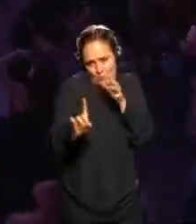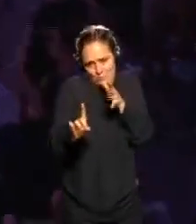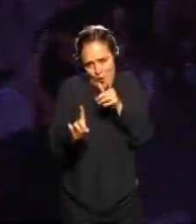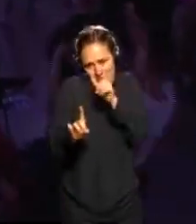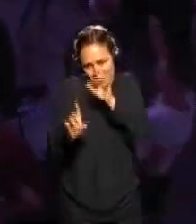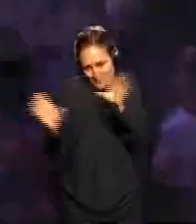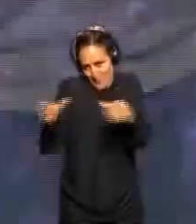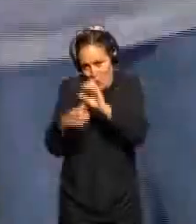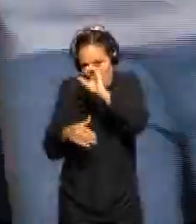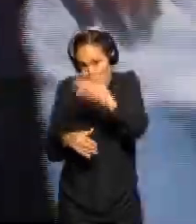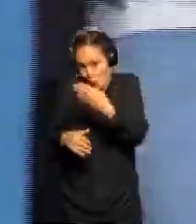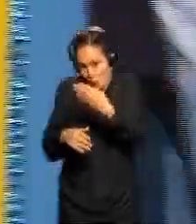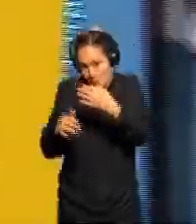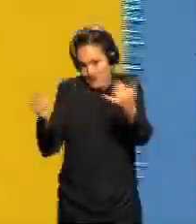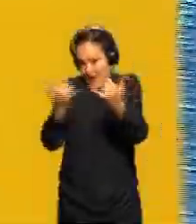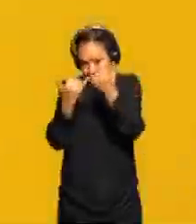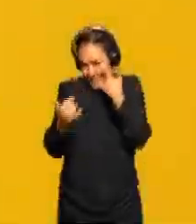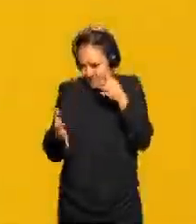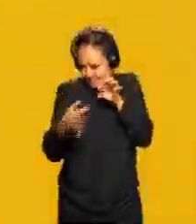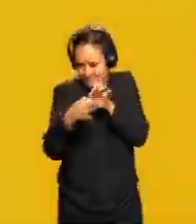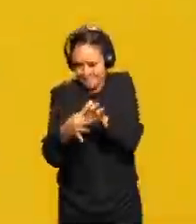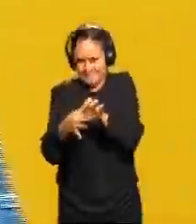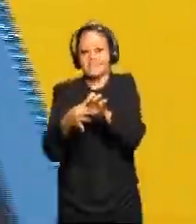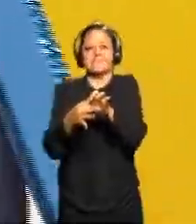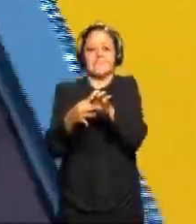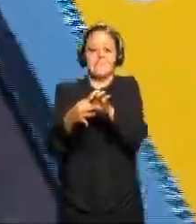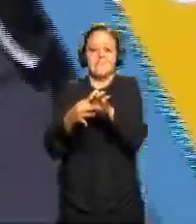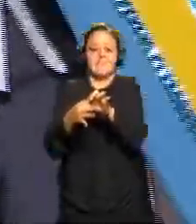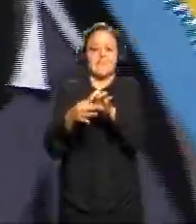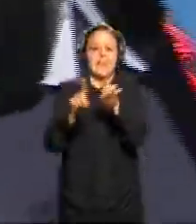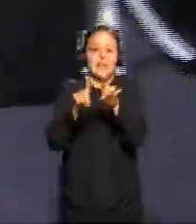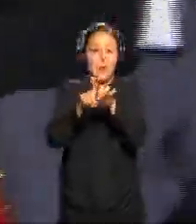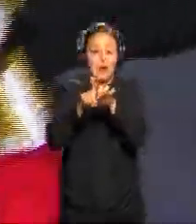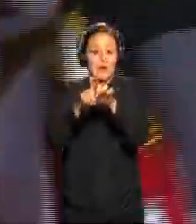el posible ascenso del Club Deportivo Tenerife en una